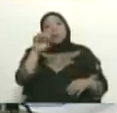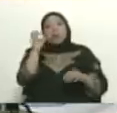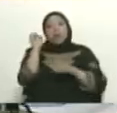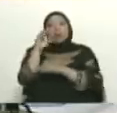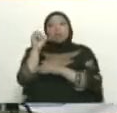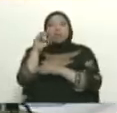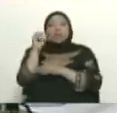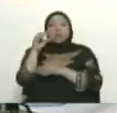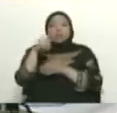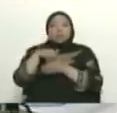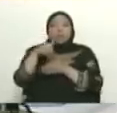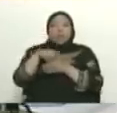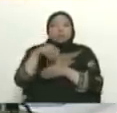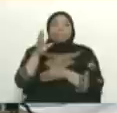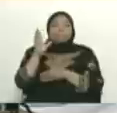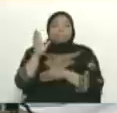Electoral,